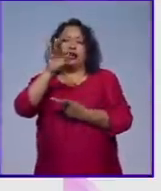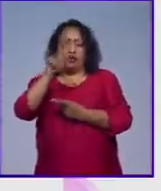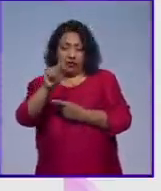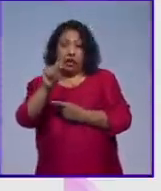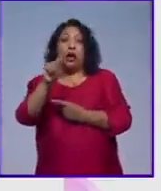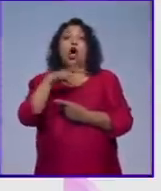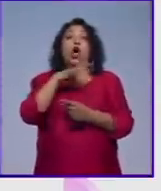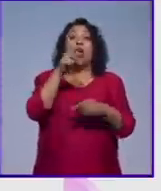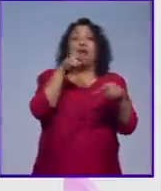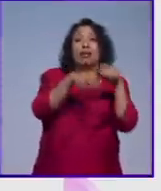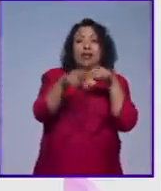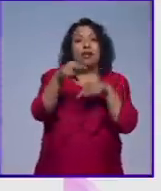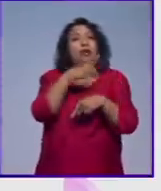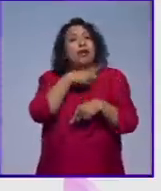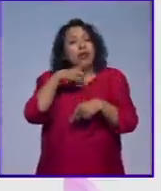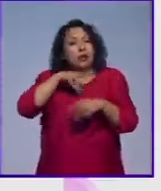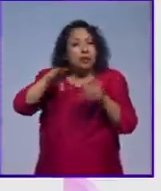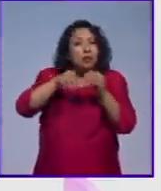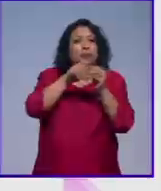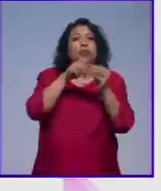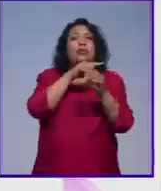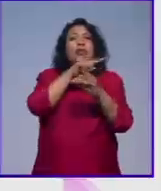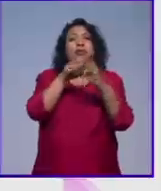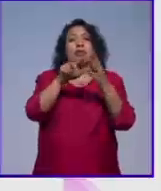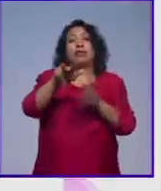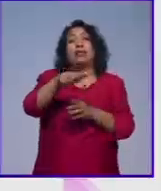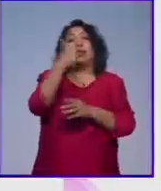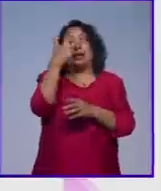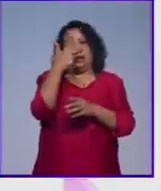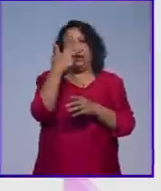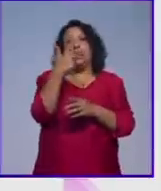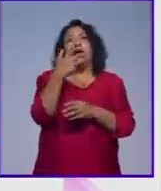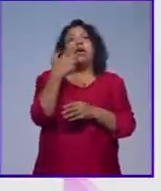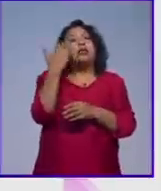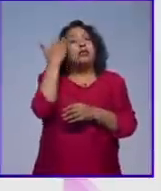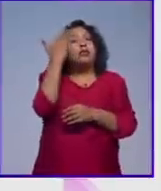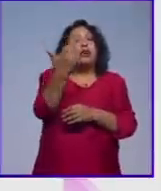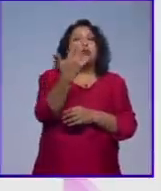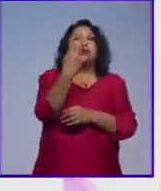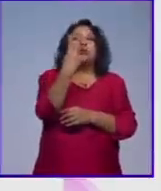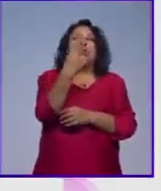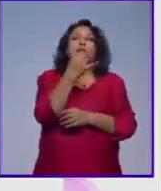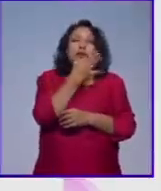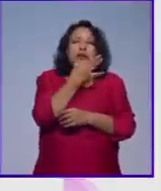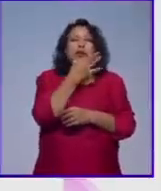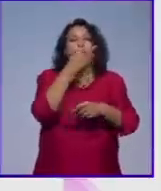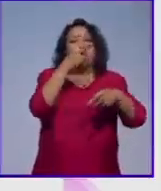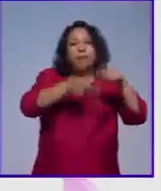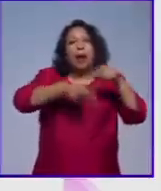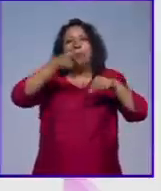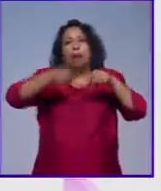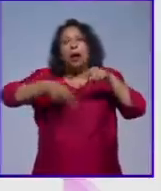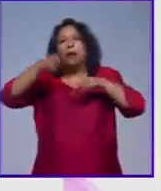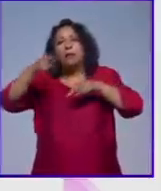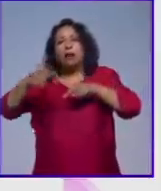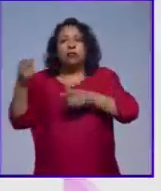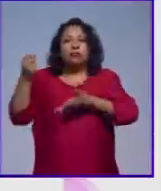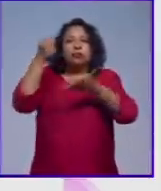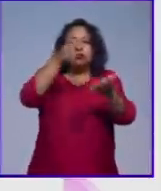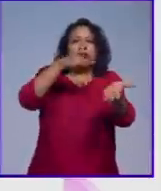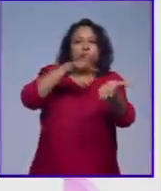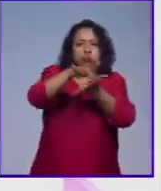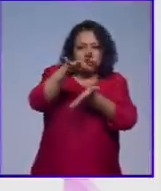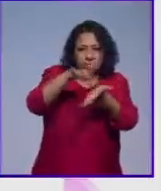contenidos seriados deben de estar compuestos por 13 capítulos de hasta 52 minutos de duración por episodio. El fondo para apoyar